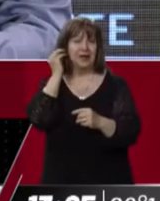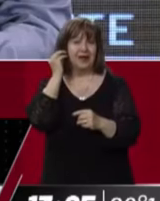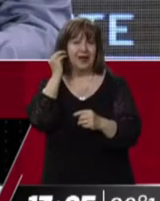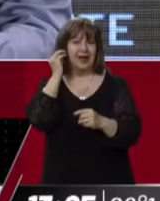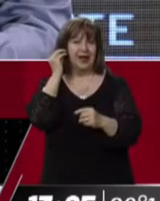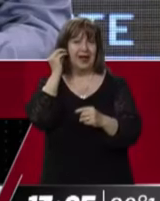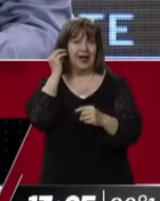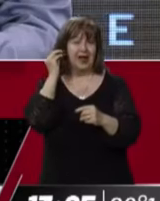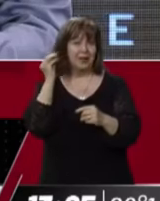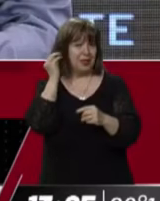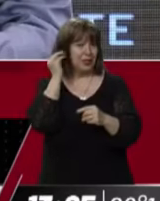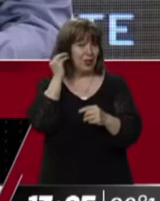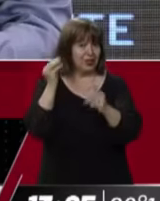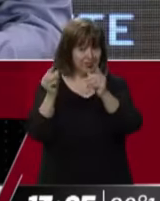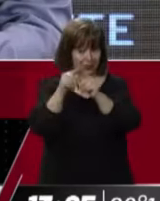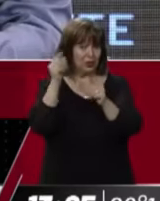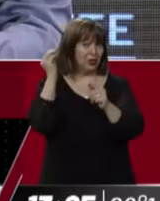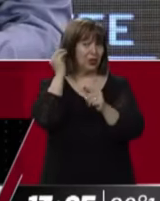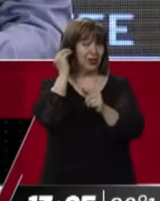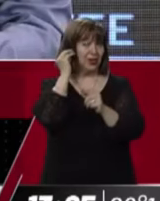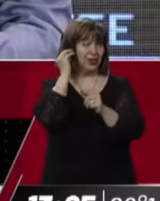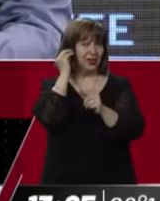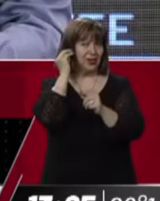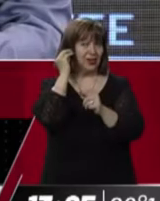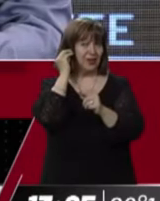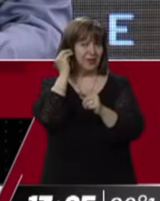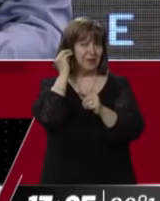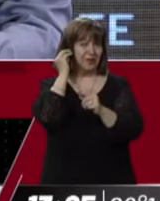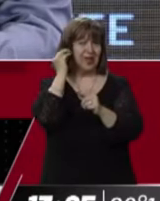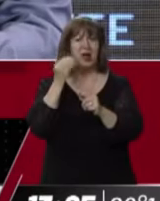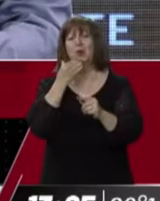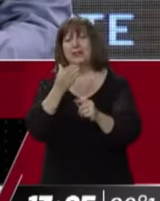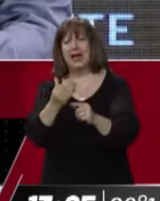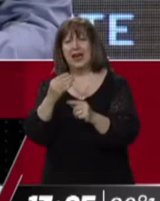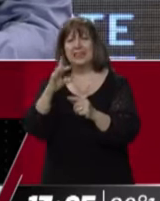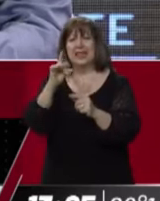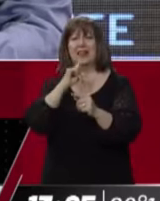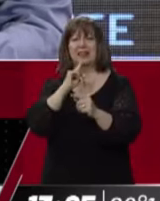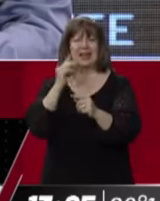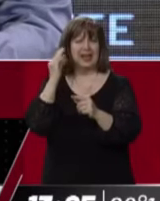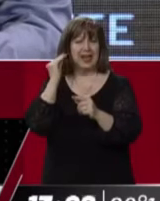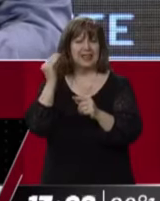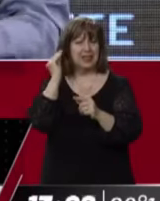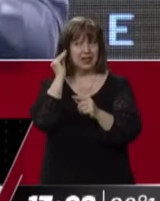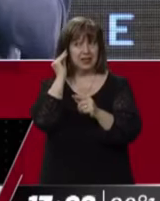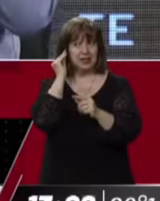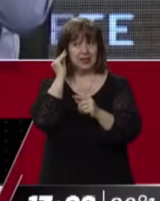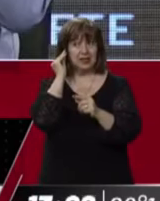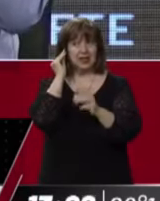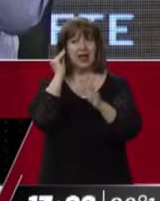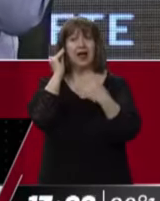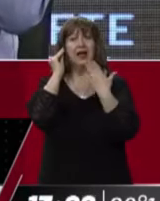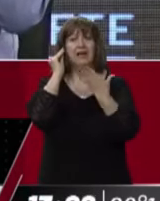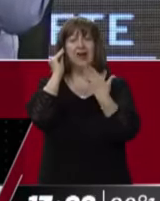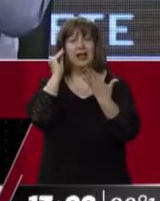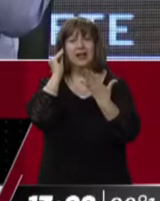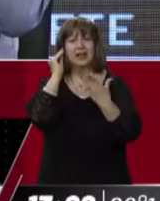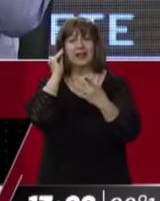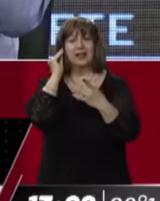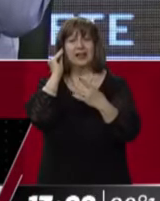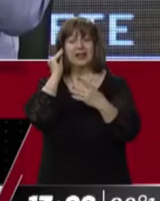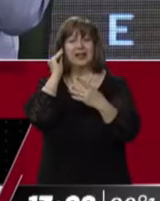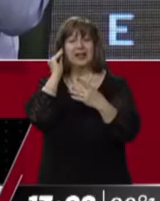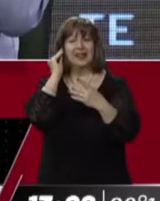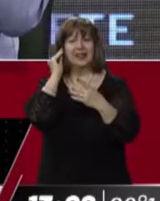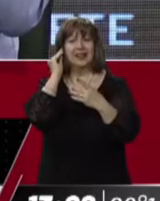Salva del piso, ponete por favor acá. Un retorno, le agradecemos el tiempo al gato, ponete si quieren los dos para escuchar bien. Ahora sí lo pueden saludar